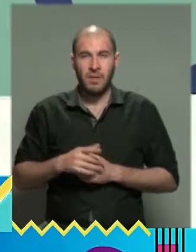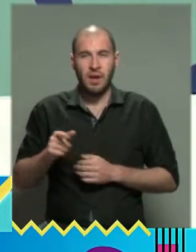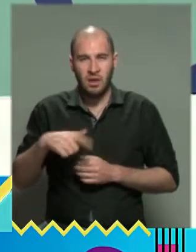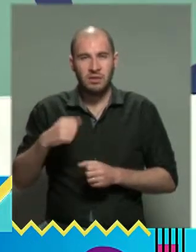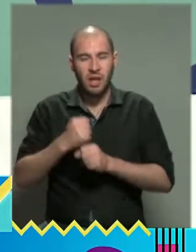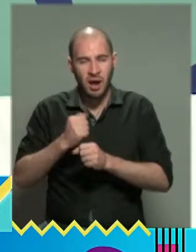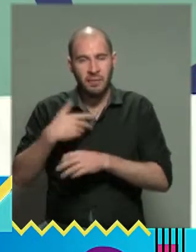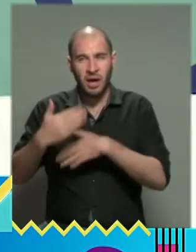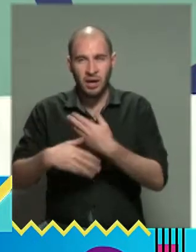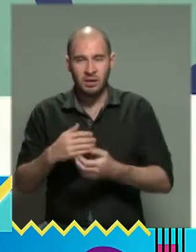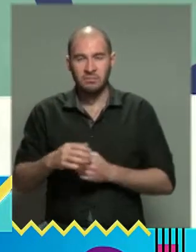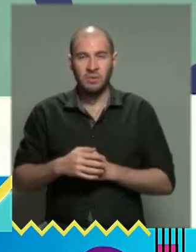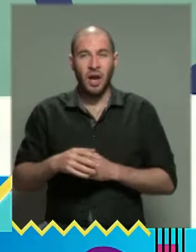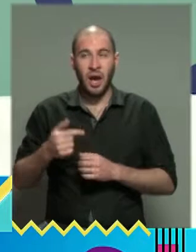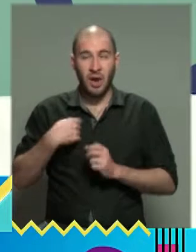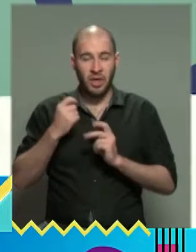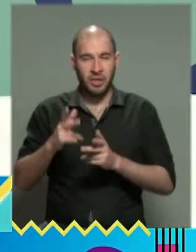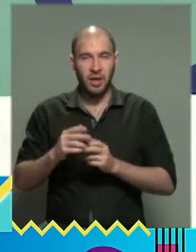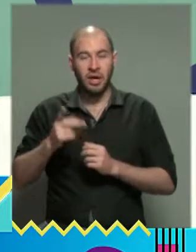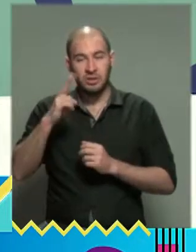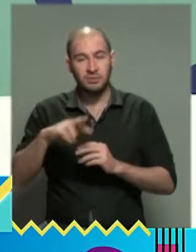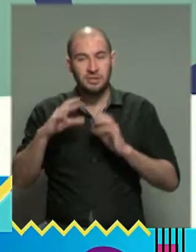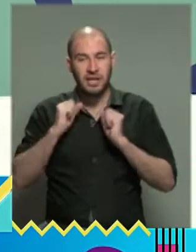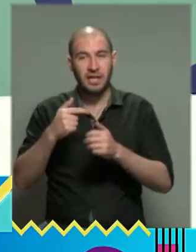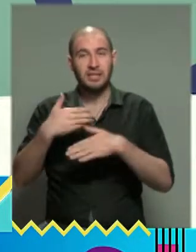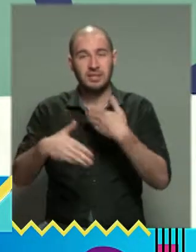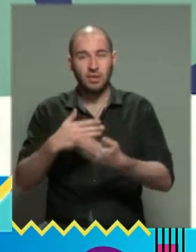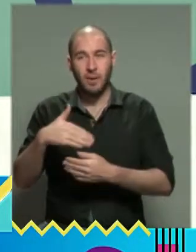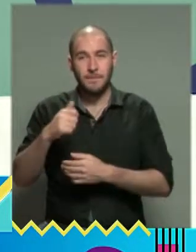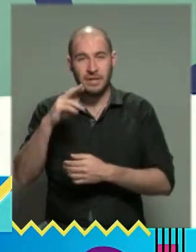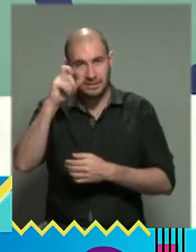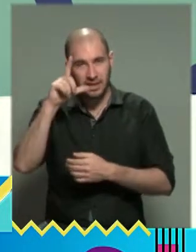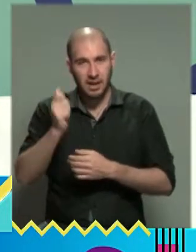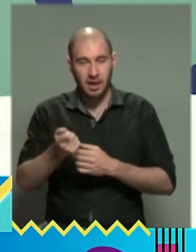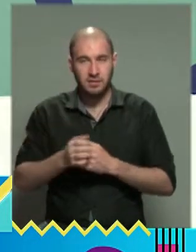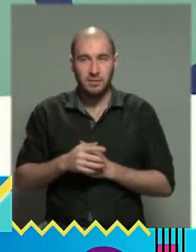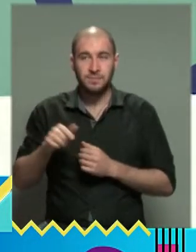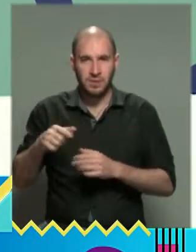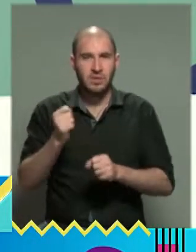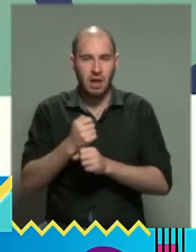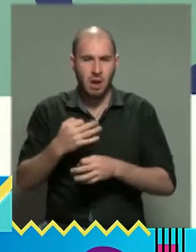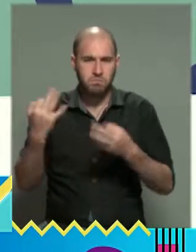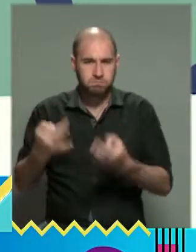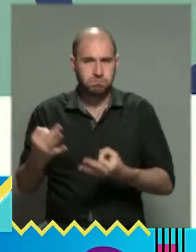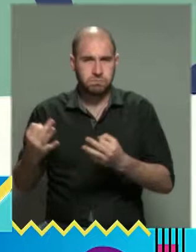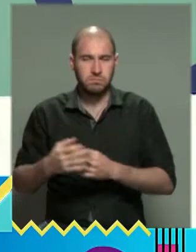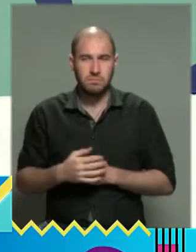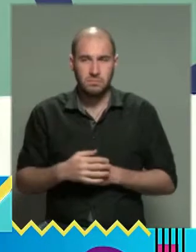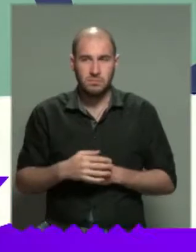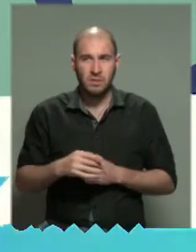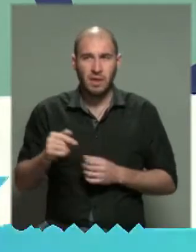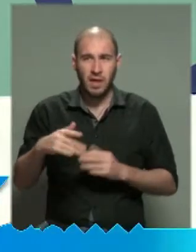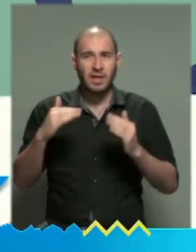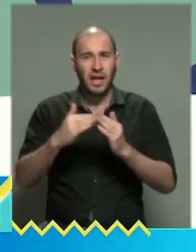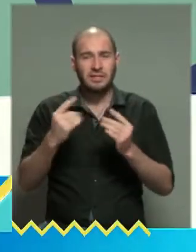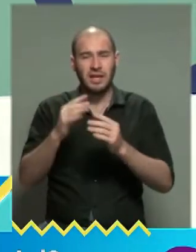a trabajar, y esto sí tengo que decirlo, la subsecretaria de Desarrollo, Marcela Fernández, ha hecho un gran trabajo con esto, de darles una